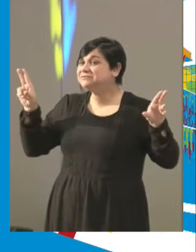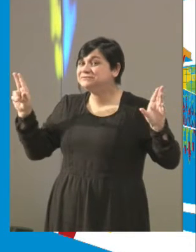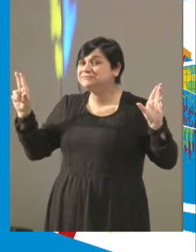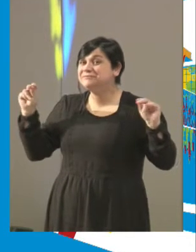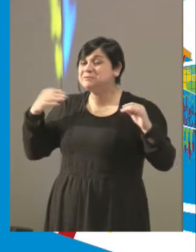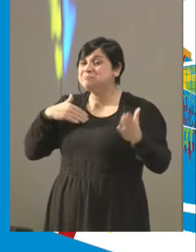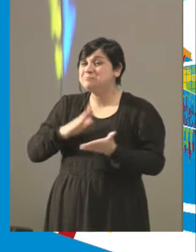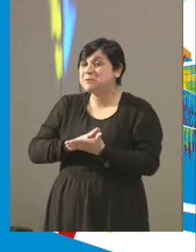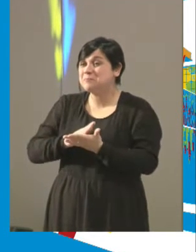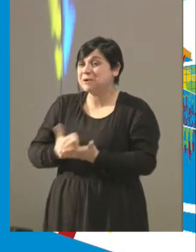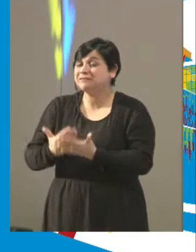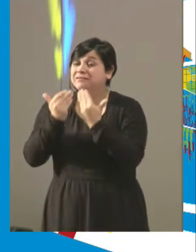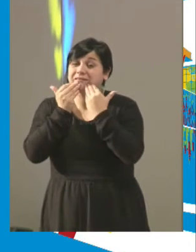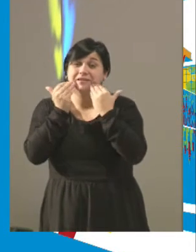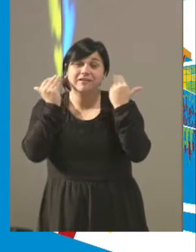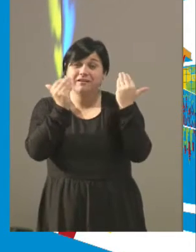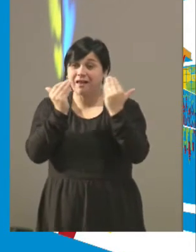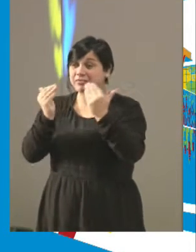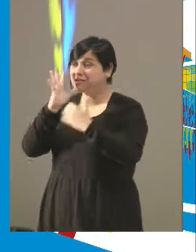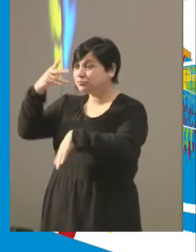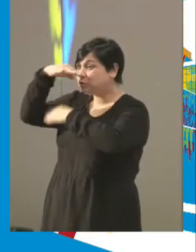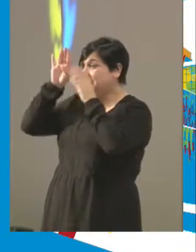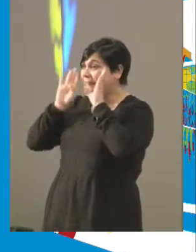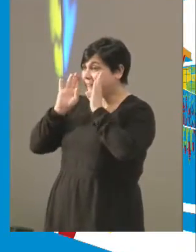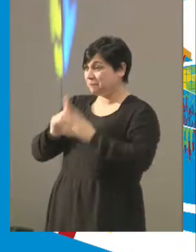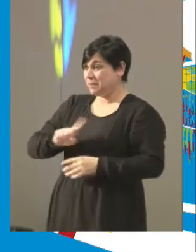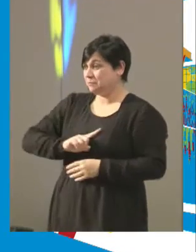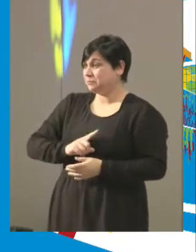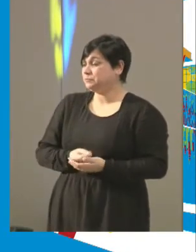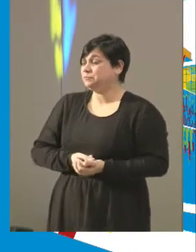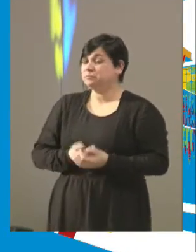parte. Agradeceros la atención y muchas gracias.